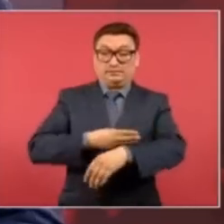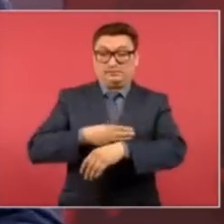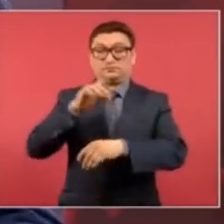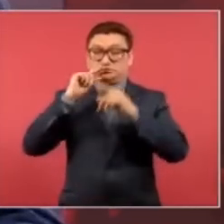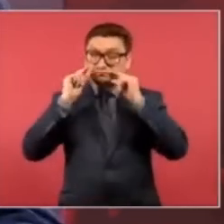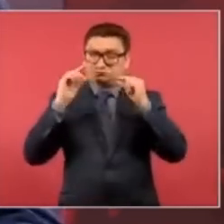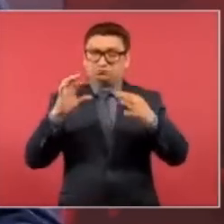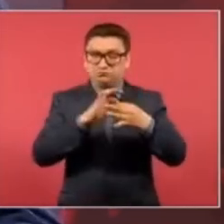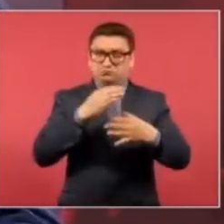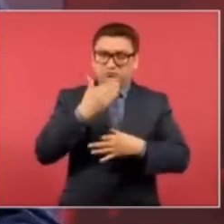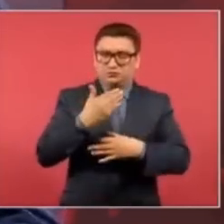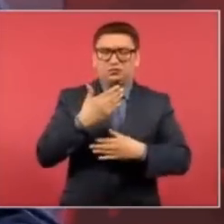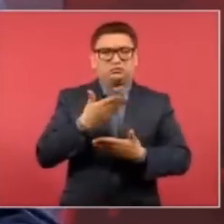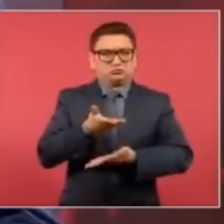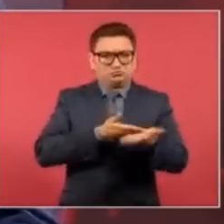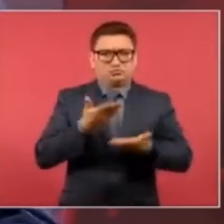manera